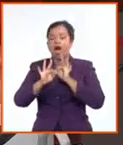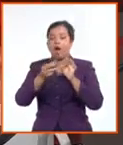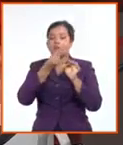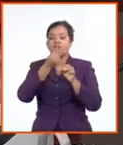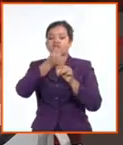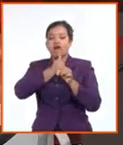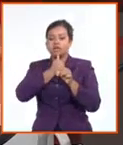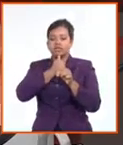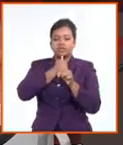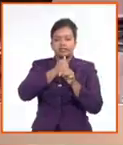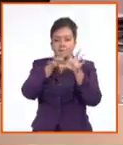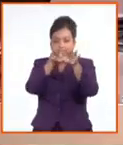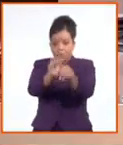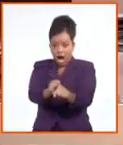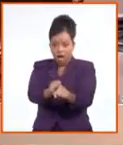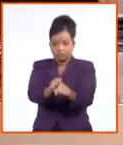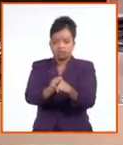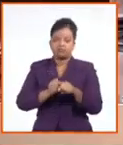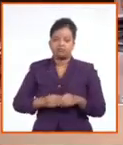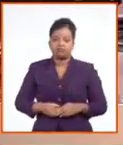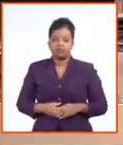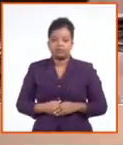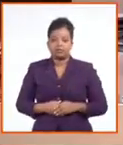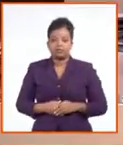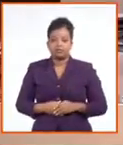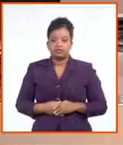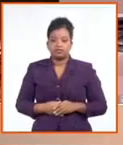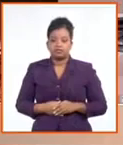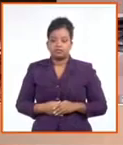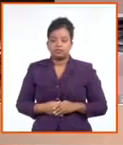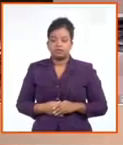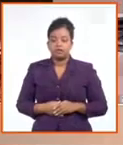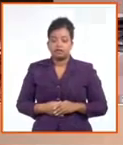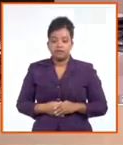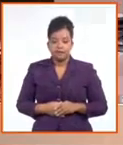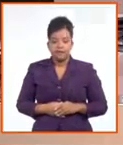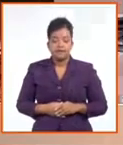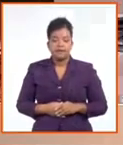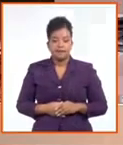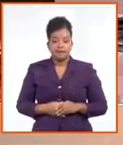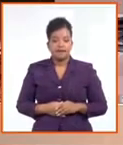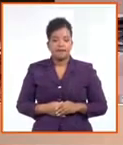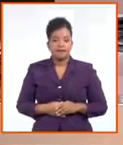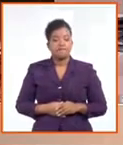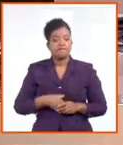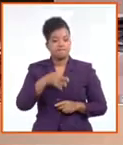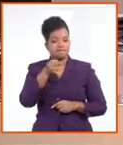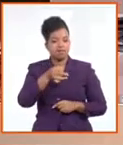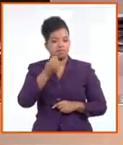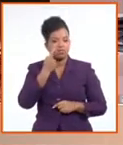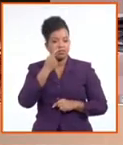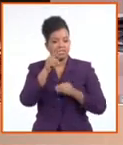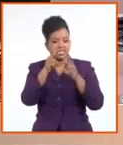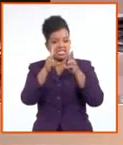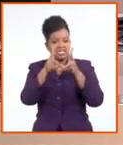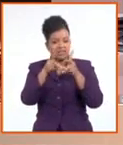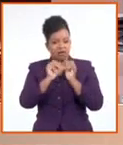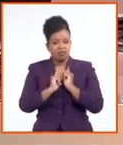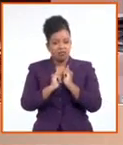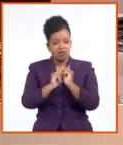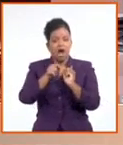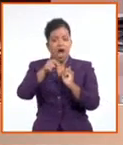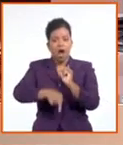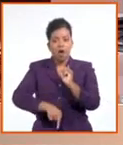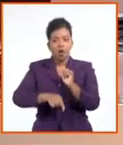mar Si fuéramos a catalogar entonces la situación pudiéramos ver por las cifras que usted da que hay un crecimiento Entonces